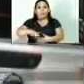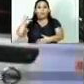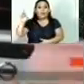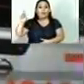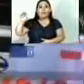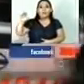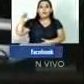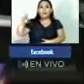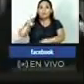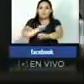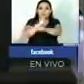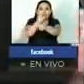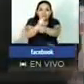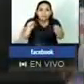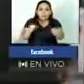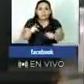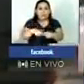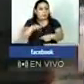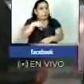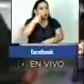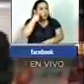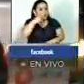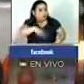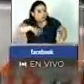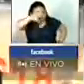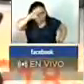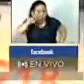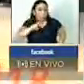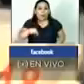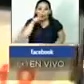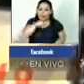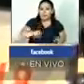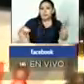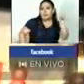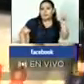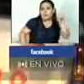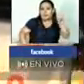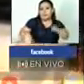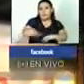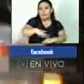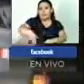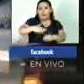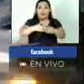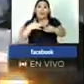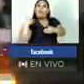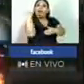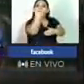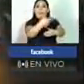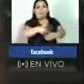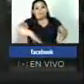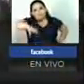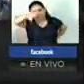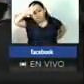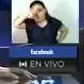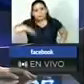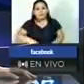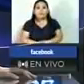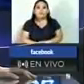¿Pertenece a Antiguo Juzgatlan? Pues no, es San Salvador. Allí es San Salvador. La zona de Antiguo Juzgatlan es el otro lado de la calle.